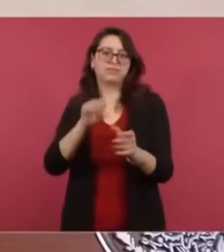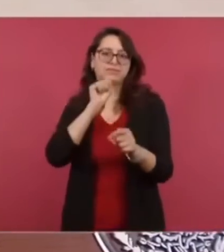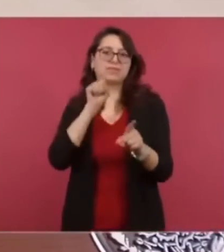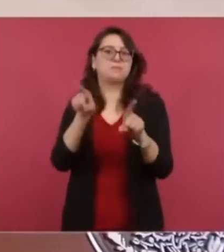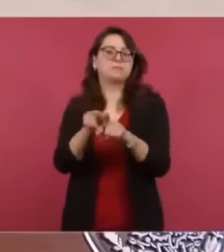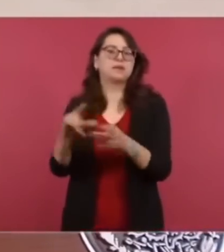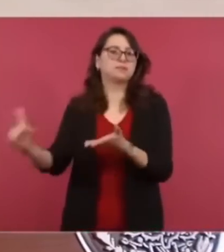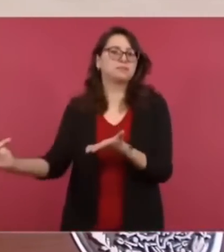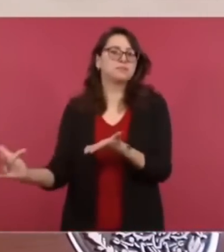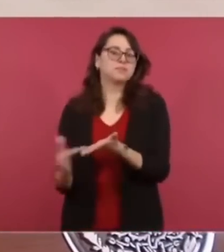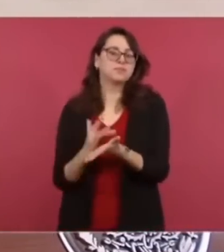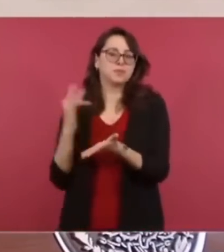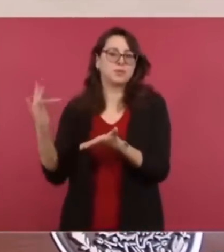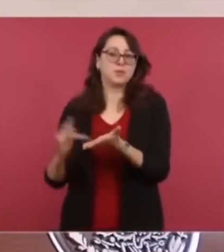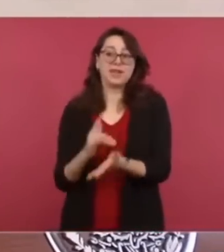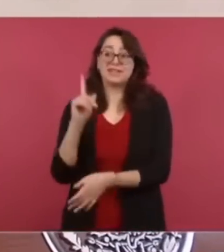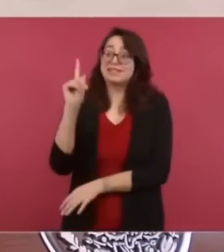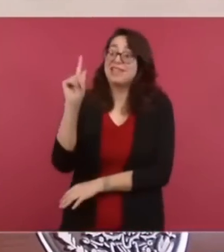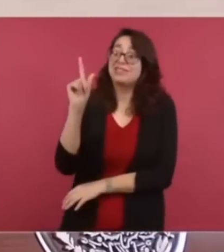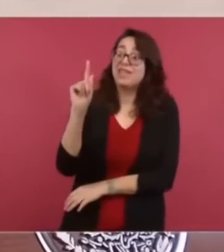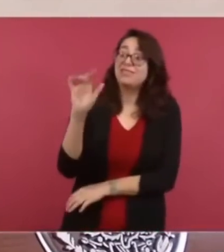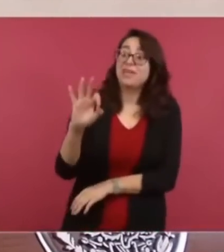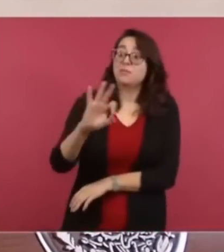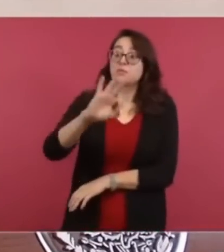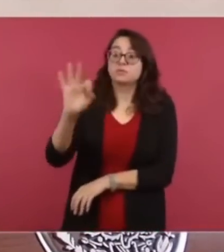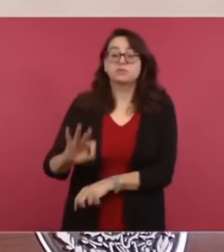de las clases medias.